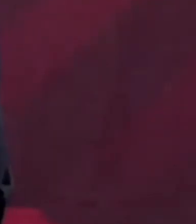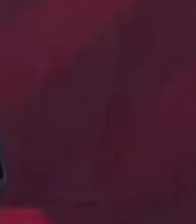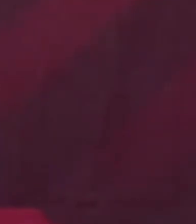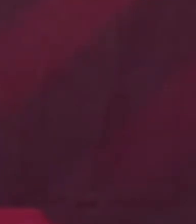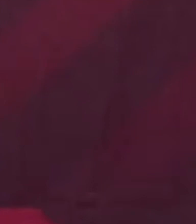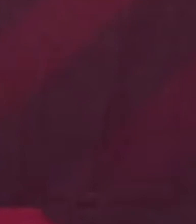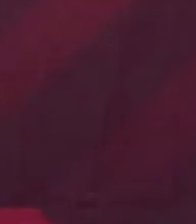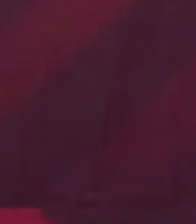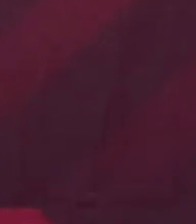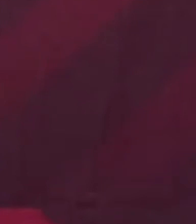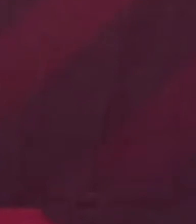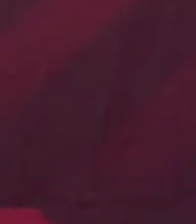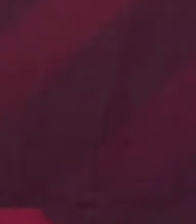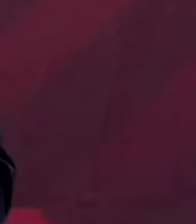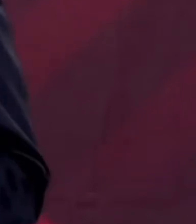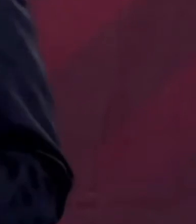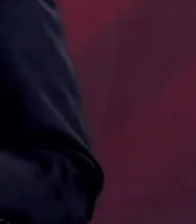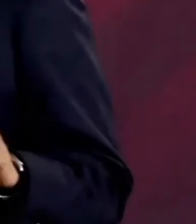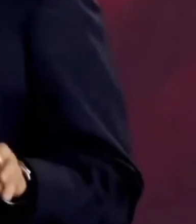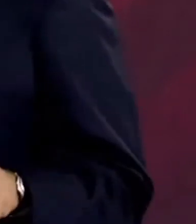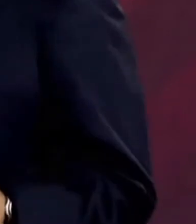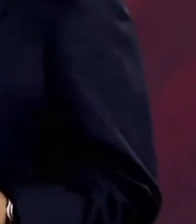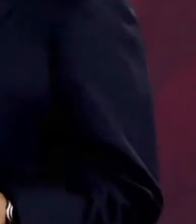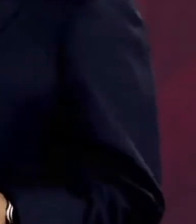héroes anónimos.